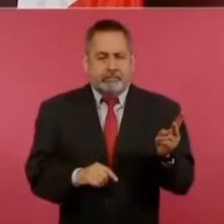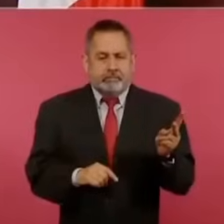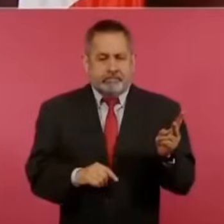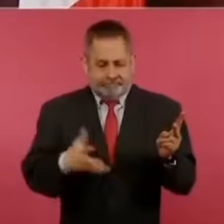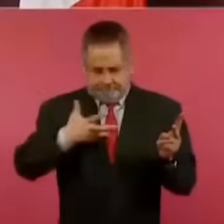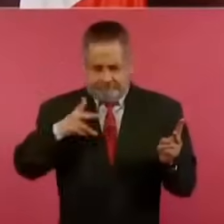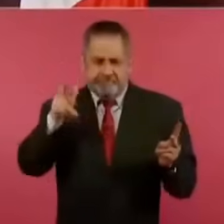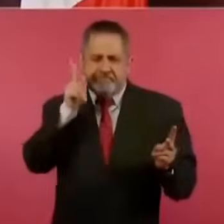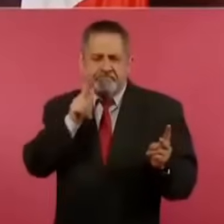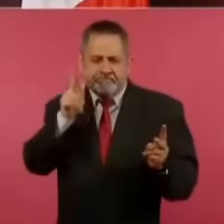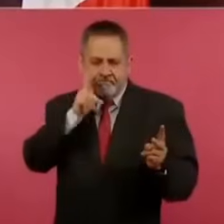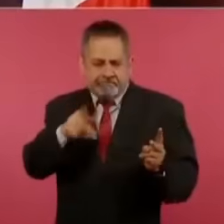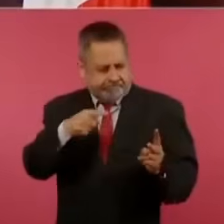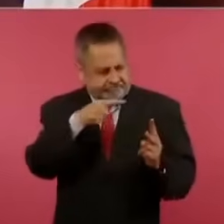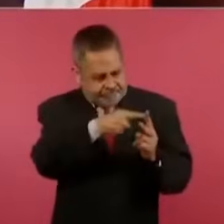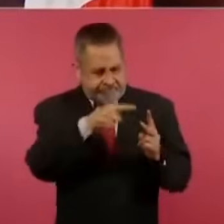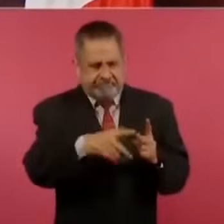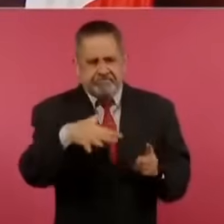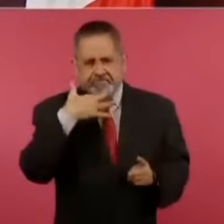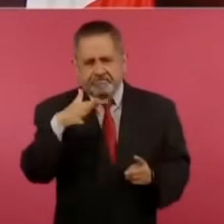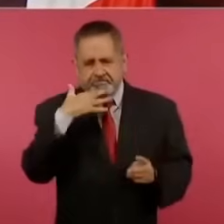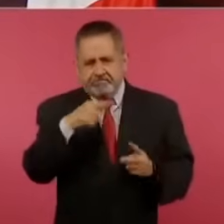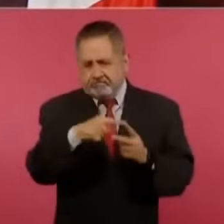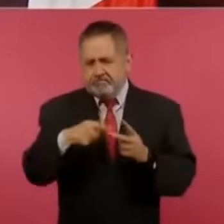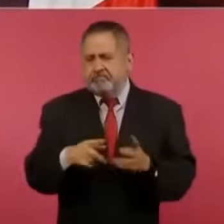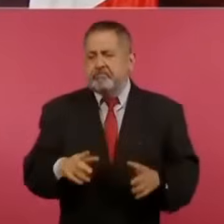pruebas de corrupción.